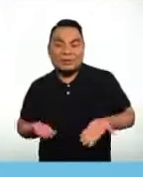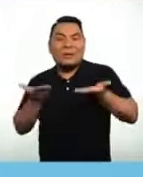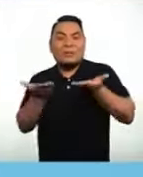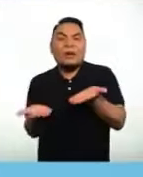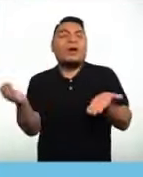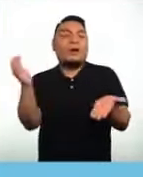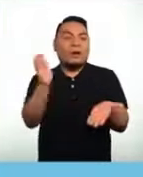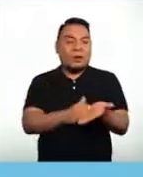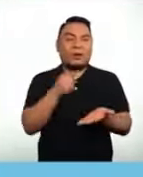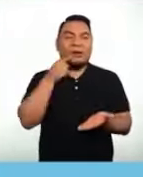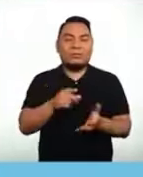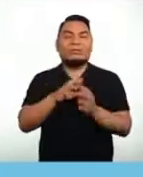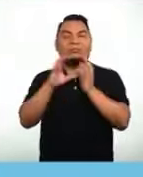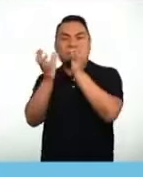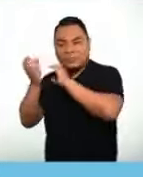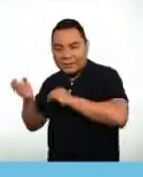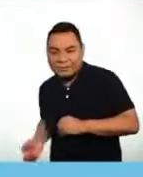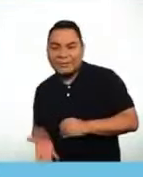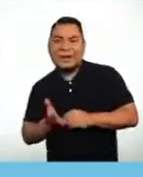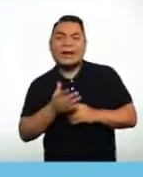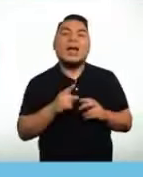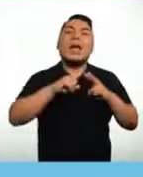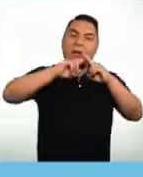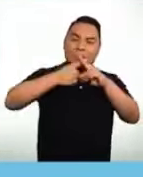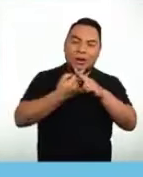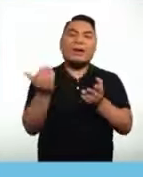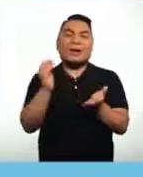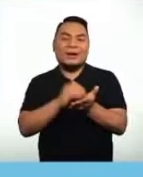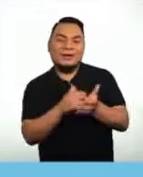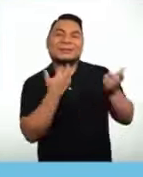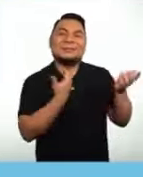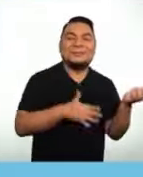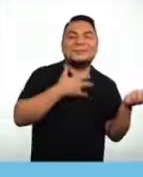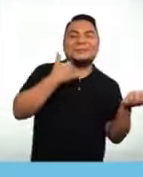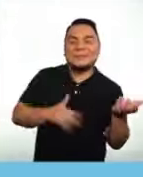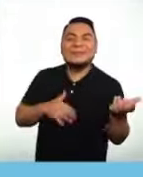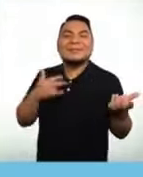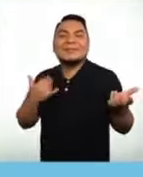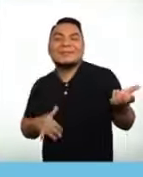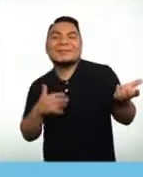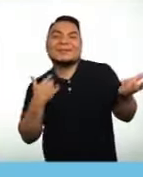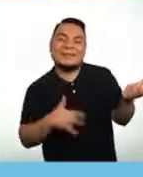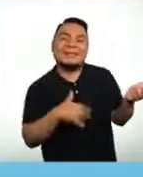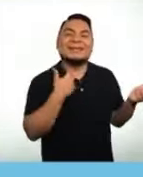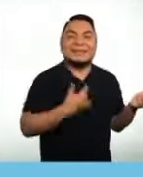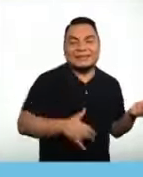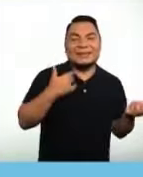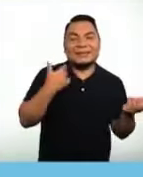Las pongo de nuevo y vuelvo a empezar.